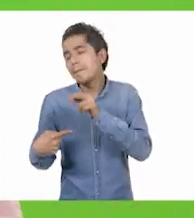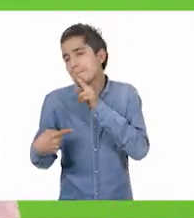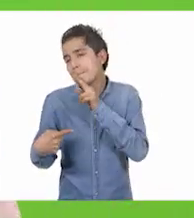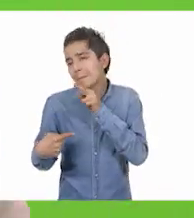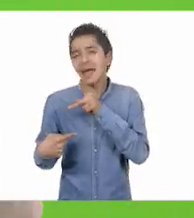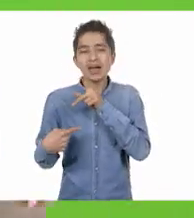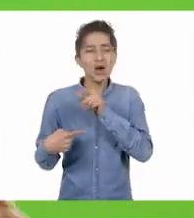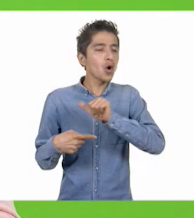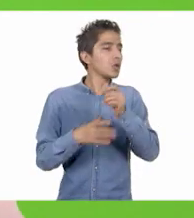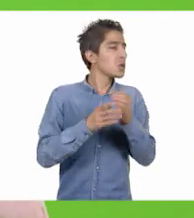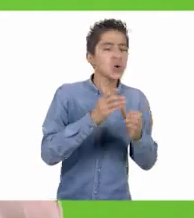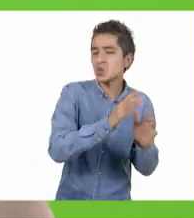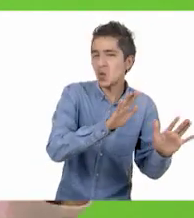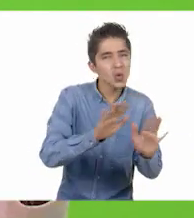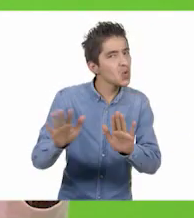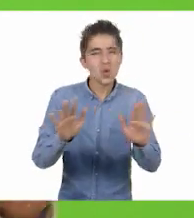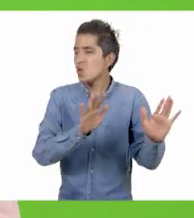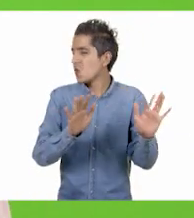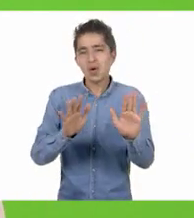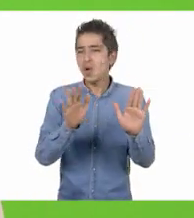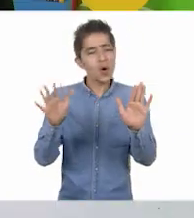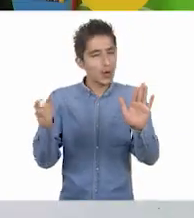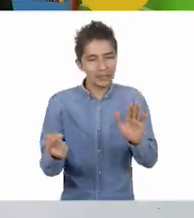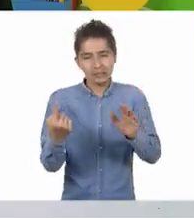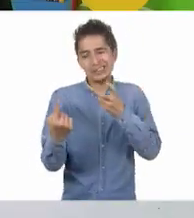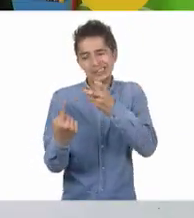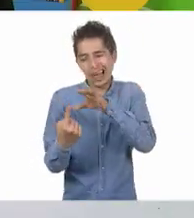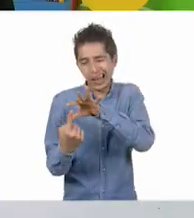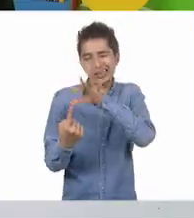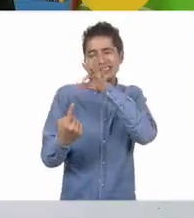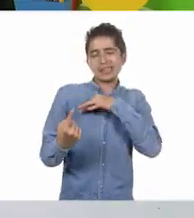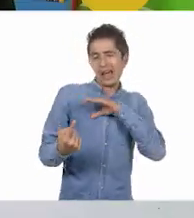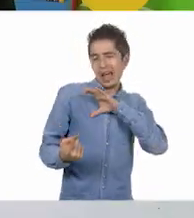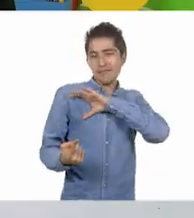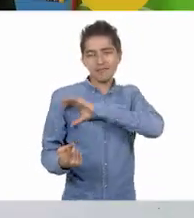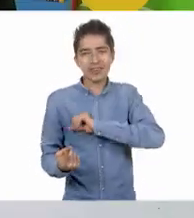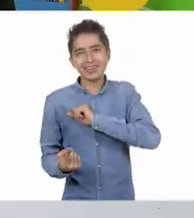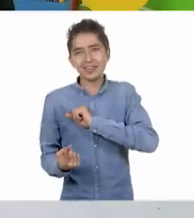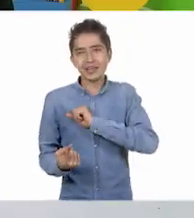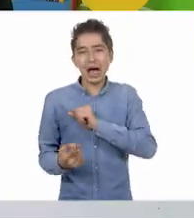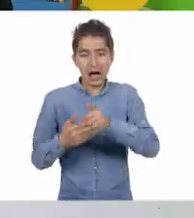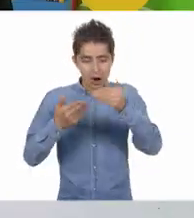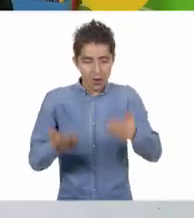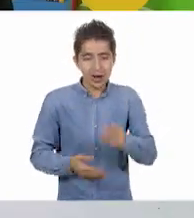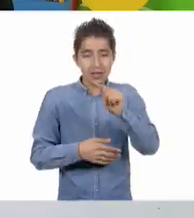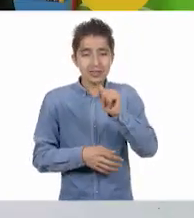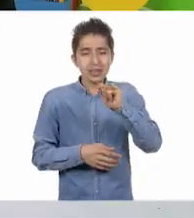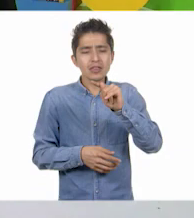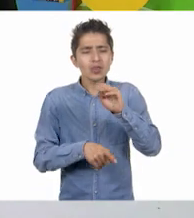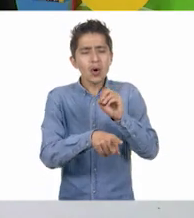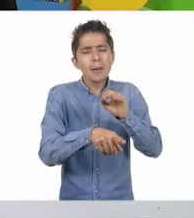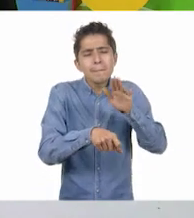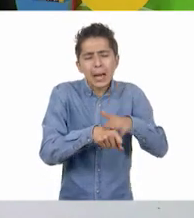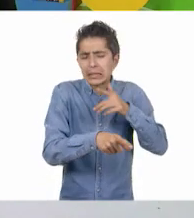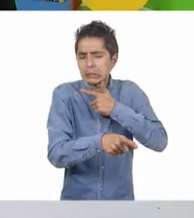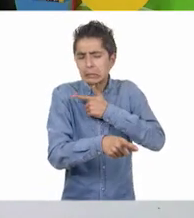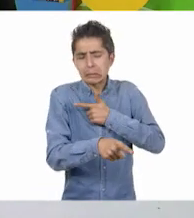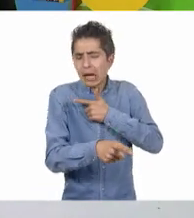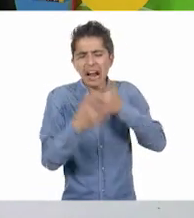cosas y te gusta más que ninguna otra. Ahora, Tito, ¿podrías decirnos qué te gusta del